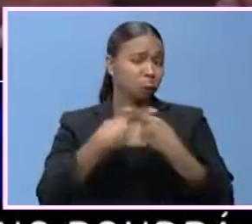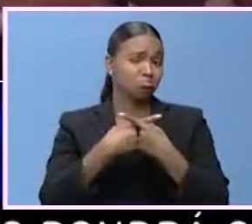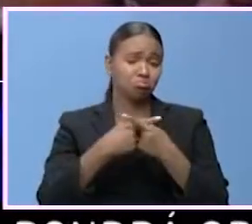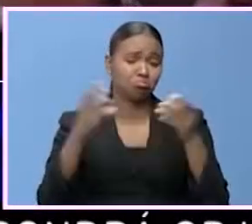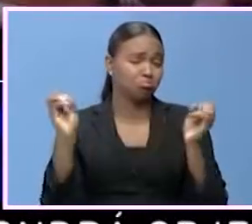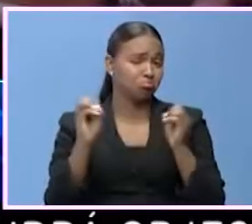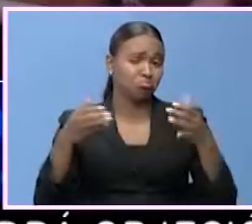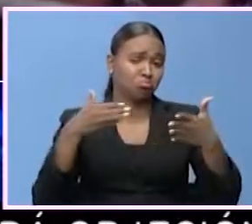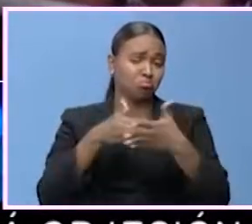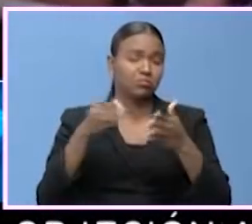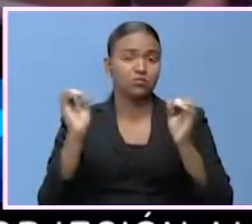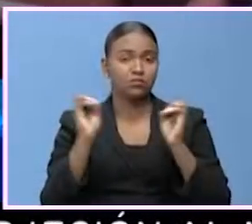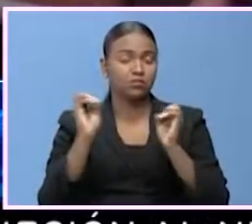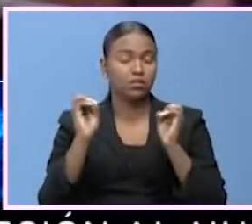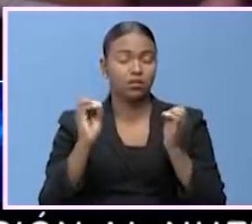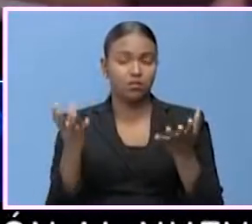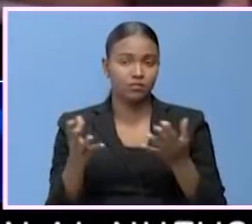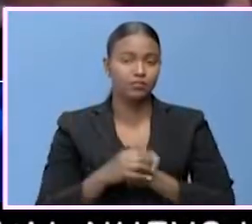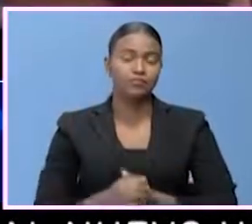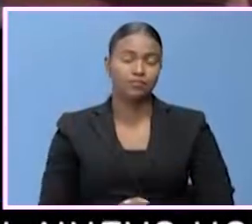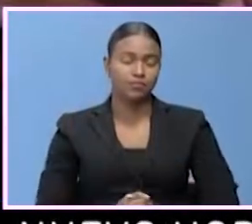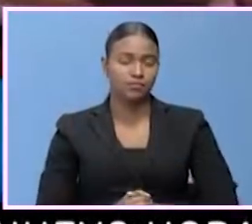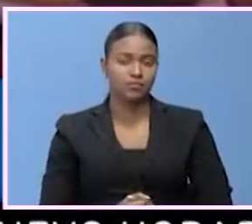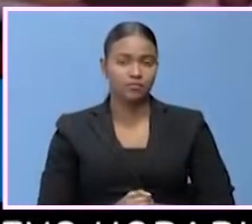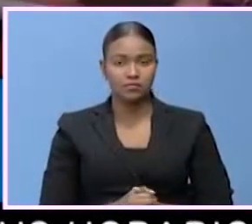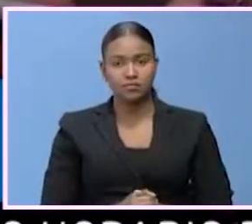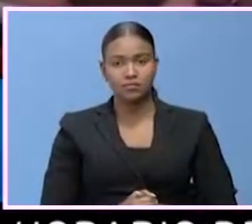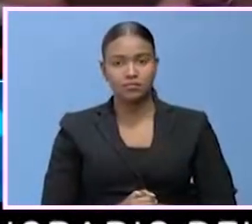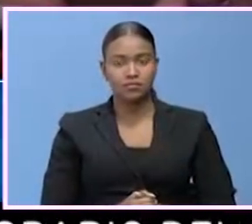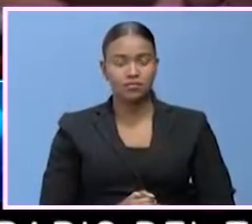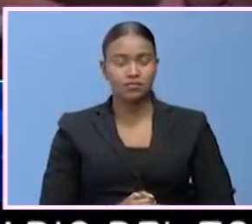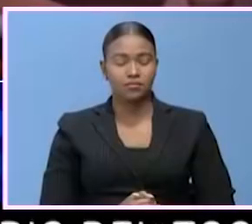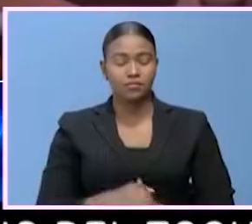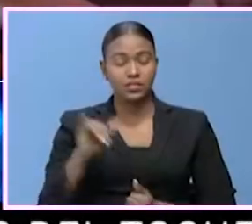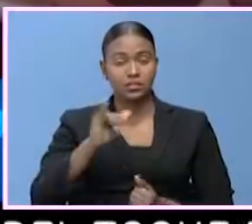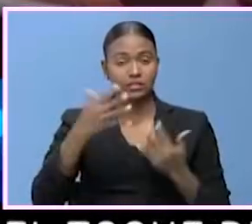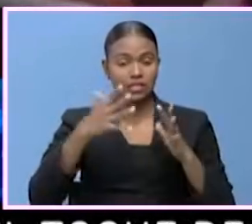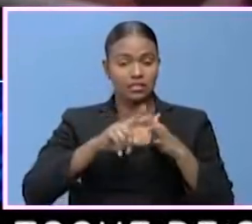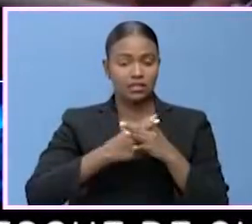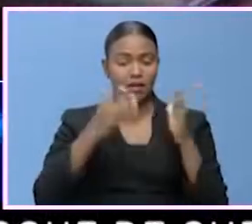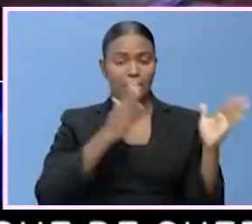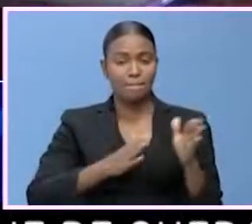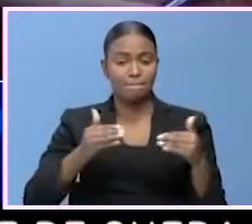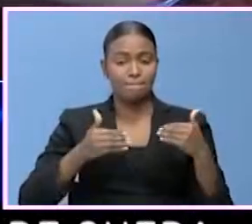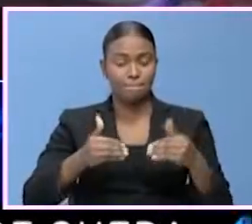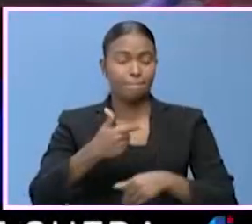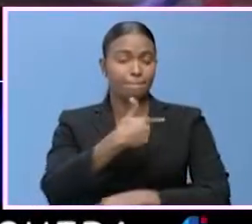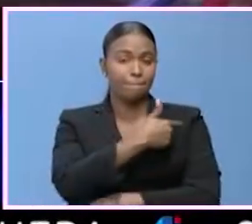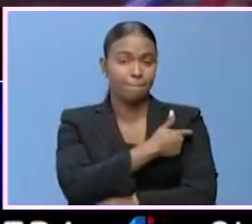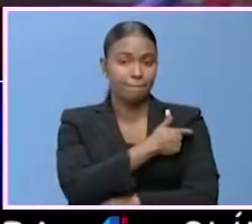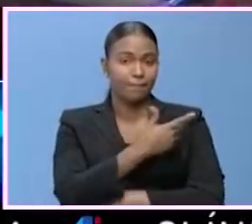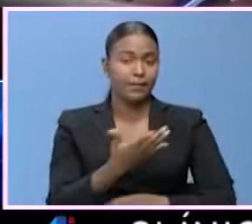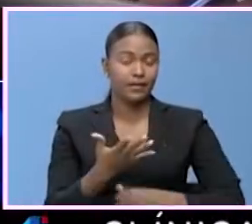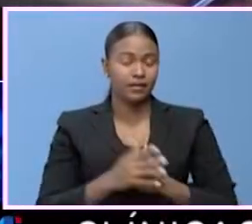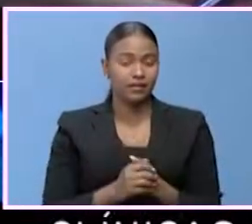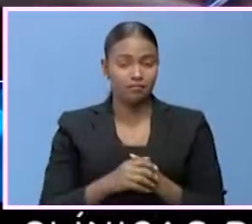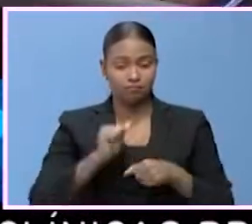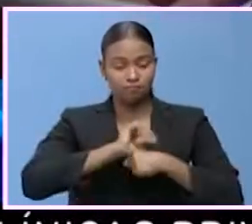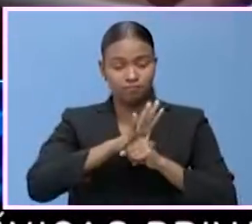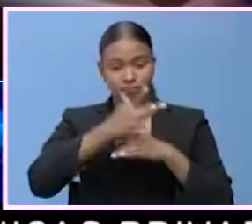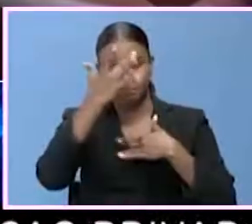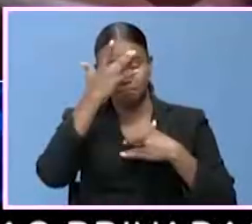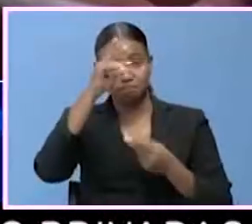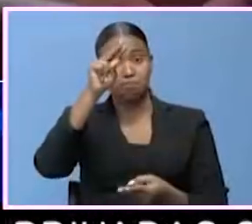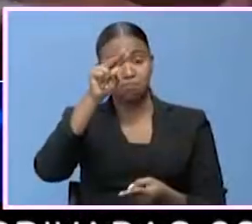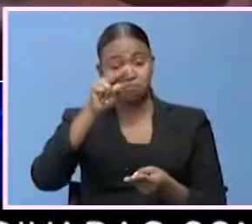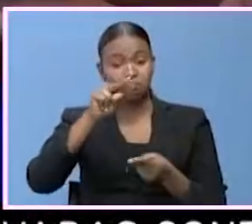ese sentido. No tengo ninguna objeción en ese sentido. Ya se inició el proceso de vacunación, la pandemia ha ido